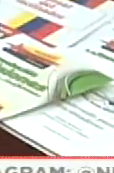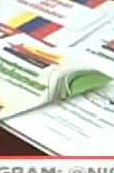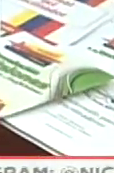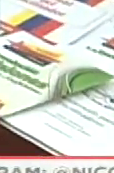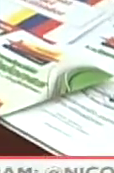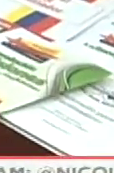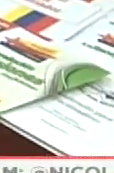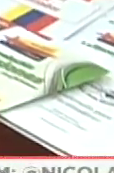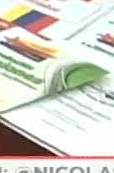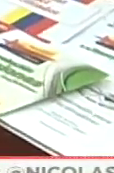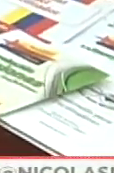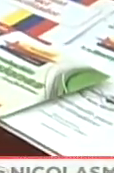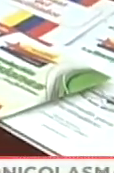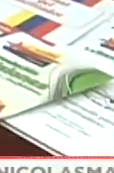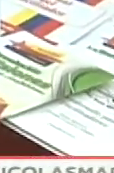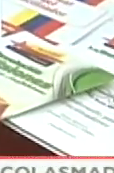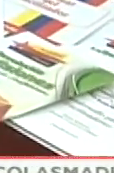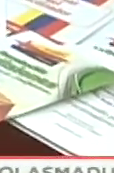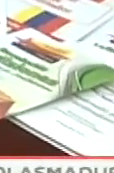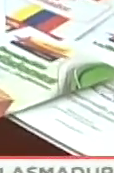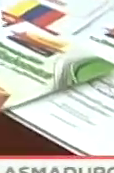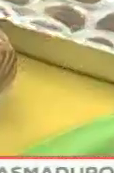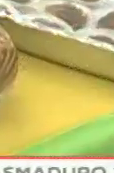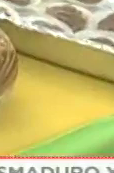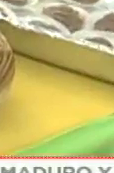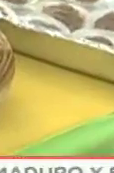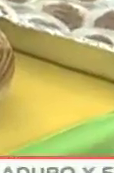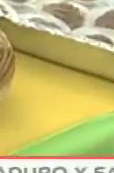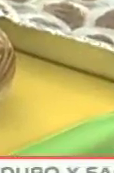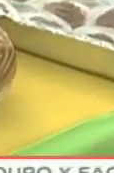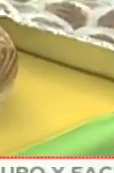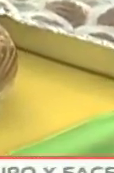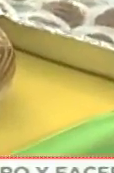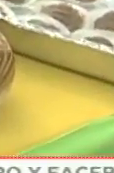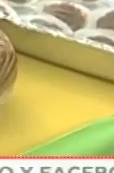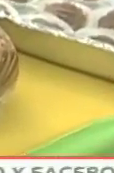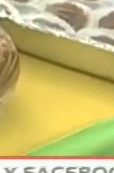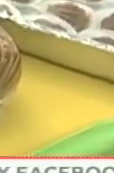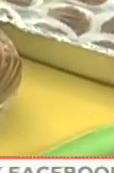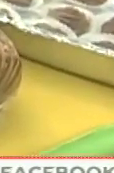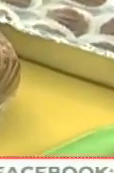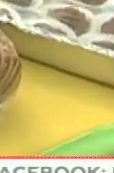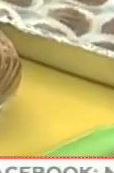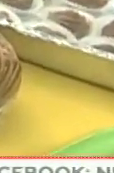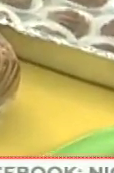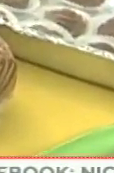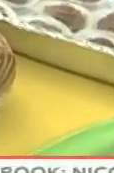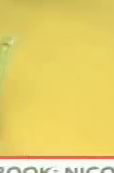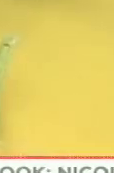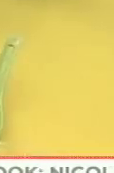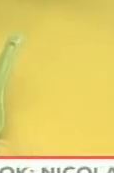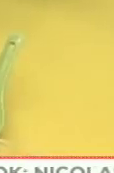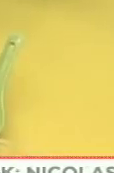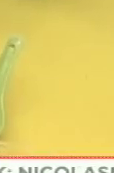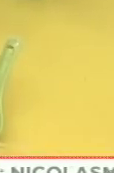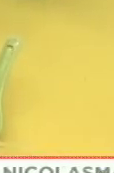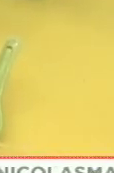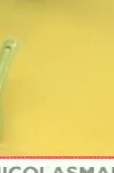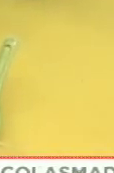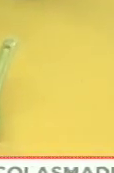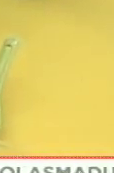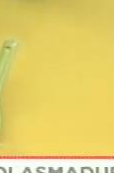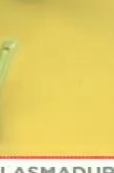familiar. Porque no basta la formación técnica. Aquí el dominio de la técnica, el conocimiento, debe ir